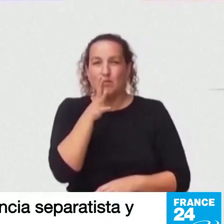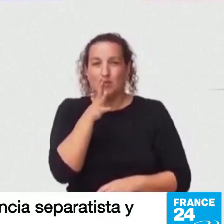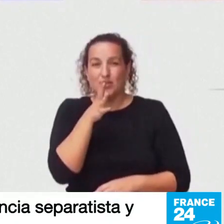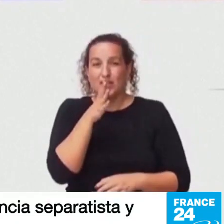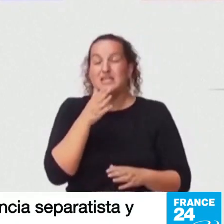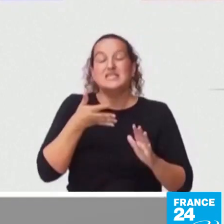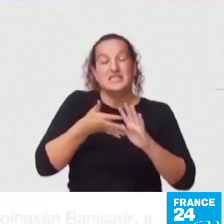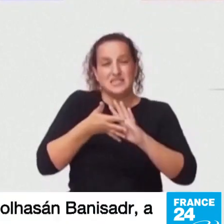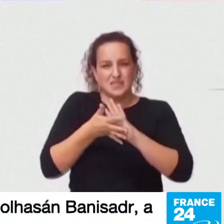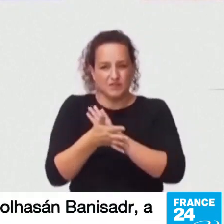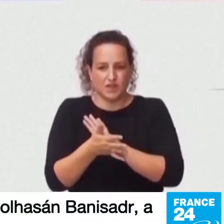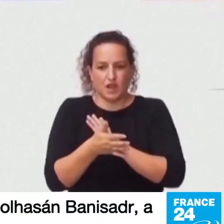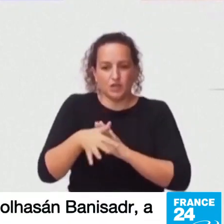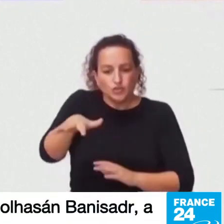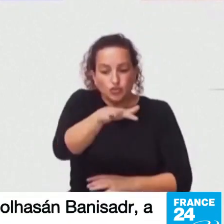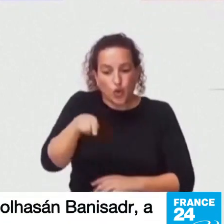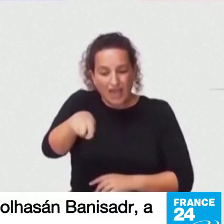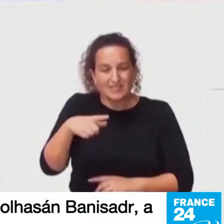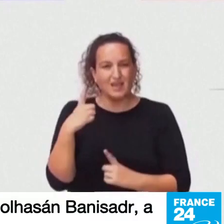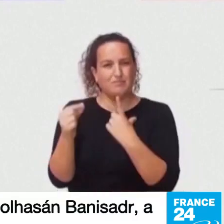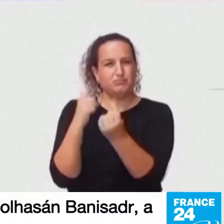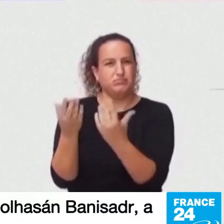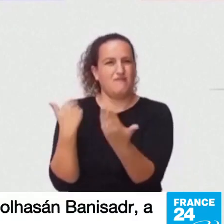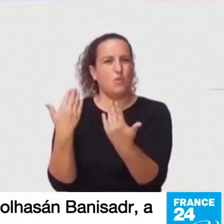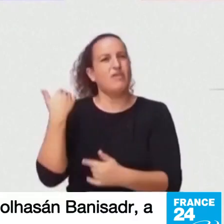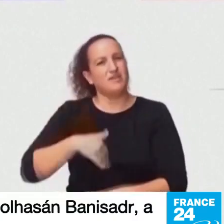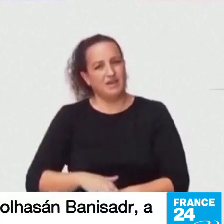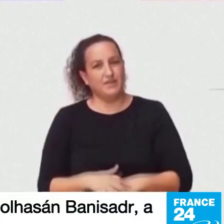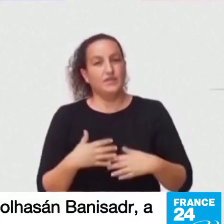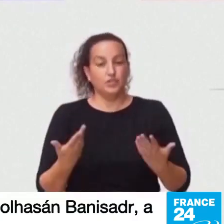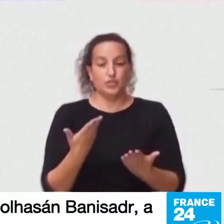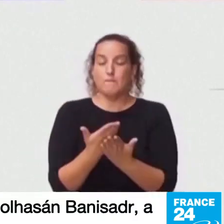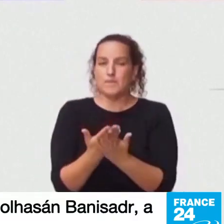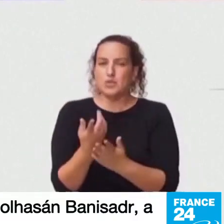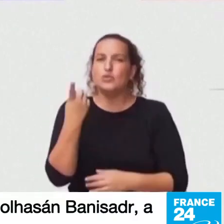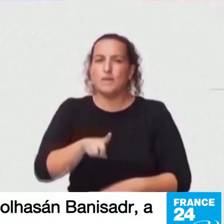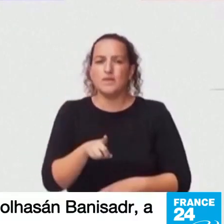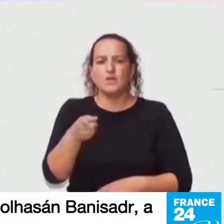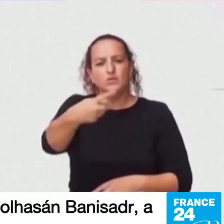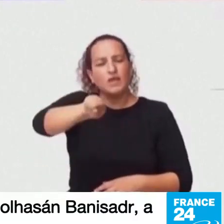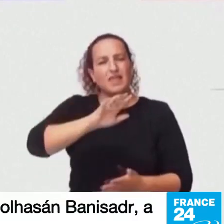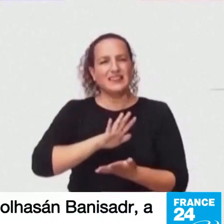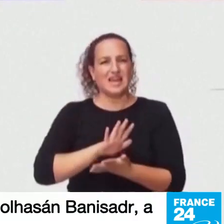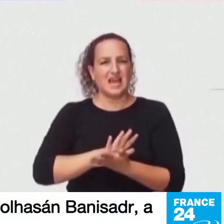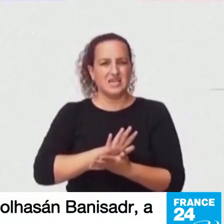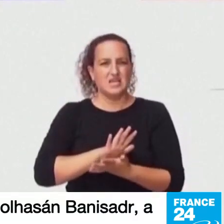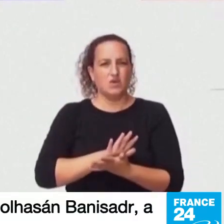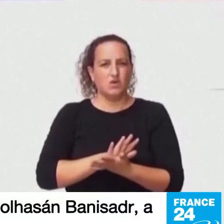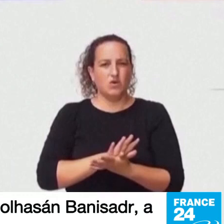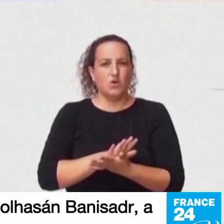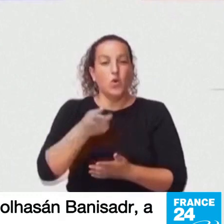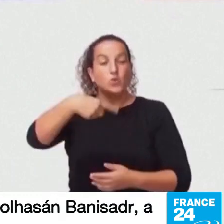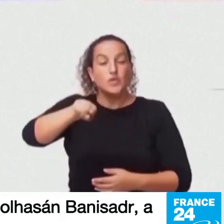debajo evacuado. Entonces, también pido en ese aspecto tranquilidad y estar